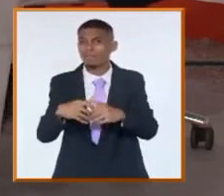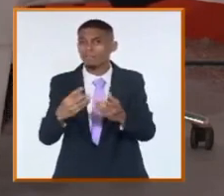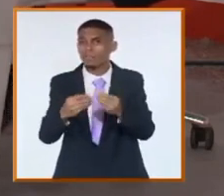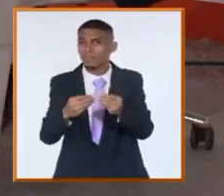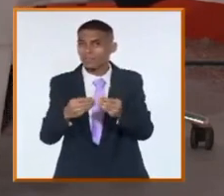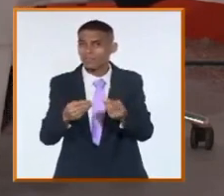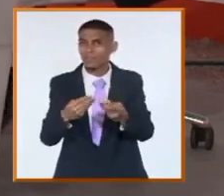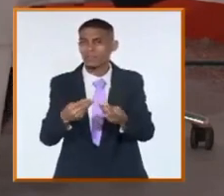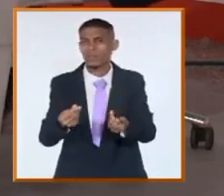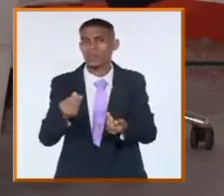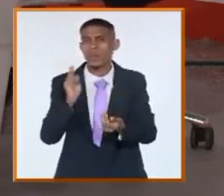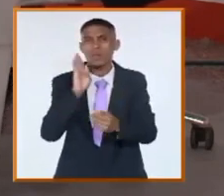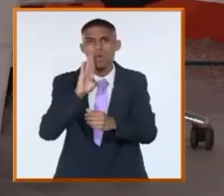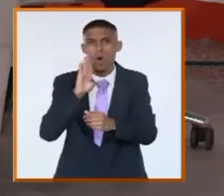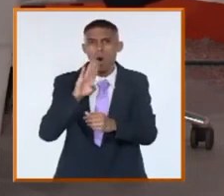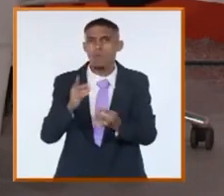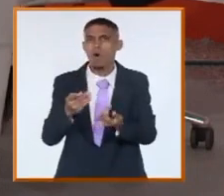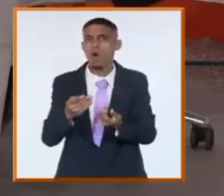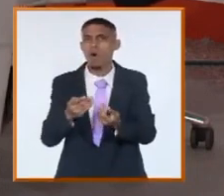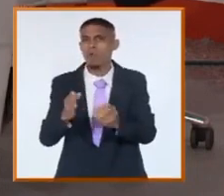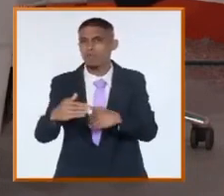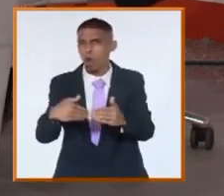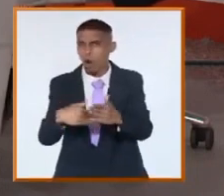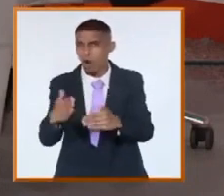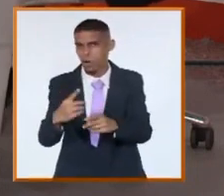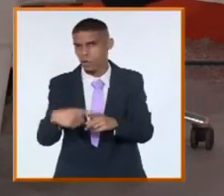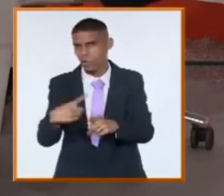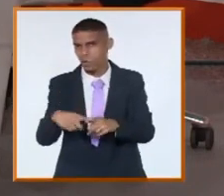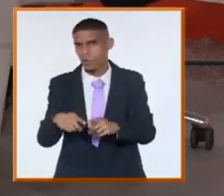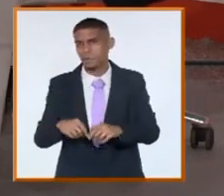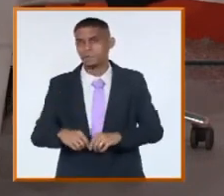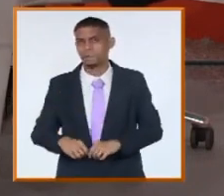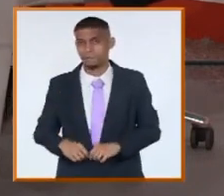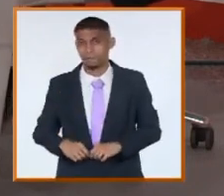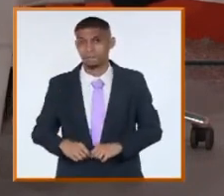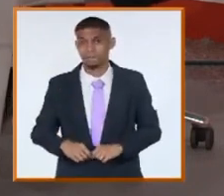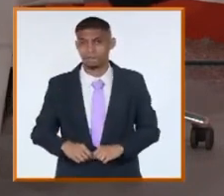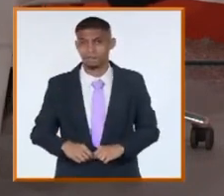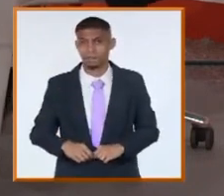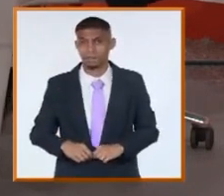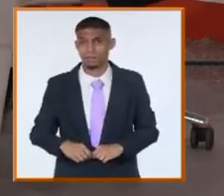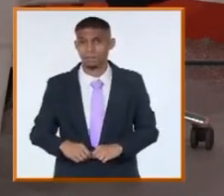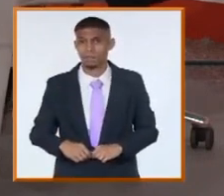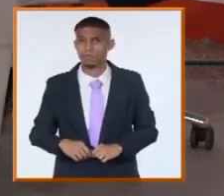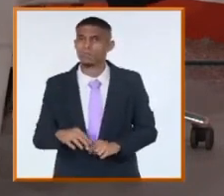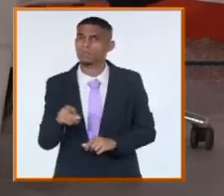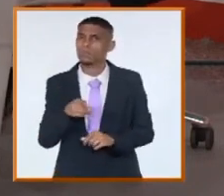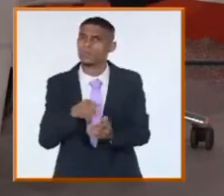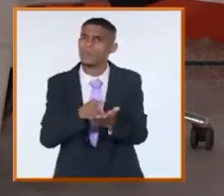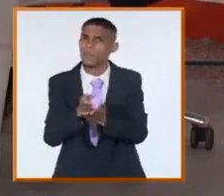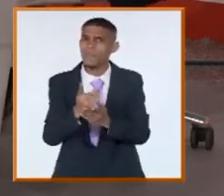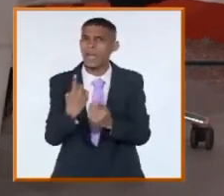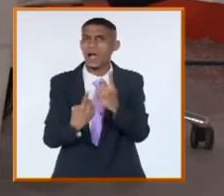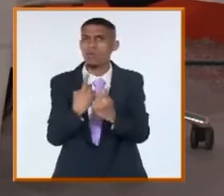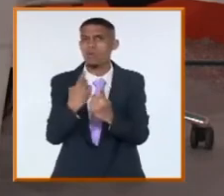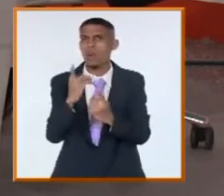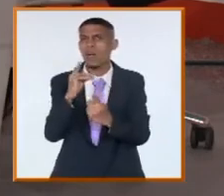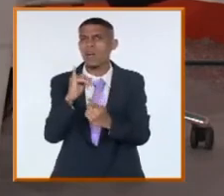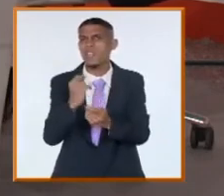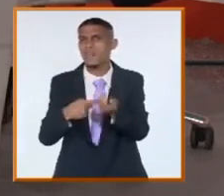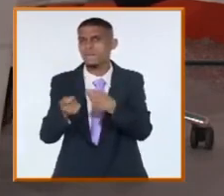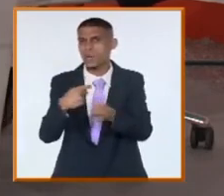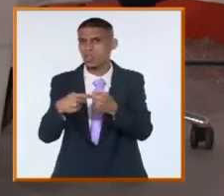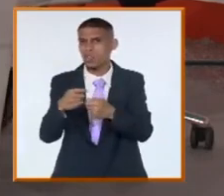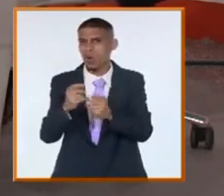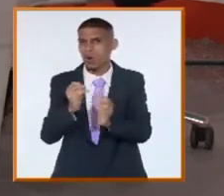el cemento todo lo que en ese sentido ha pasado hay inversiones ministro también en el área de la industria en el área propia